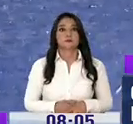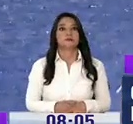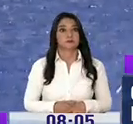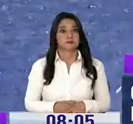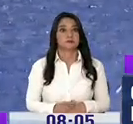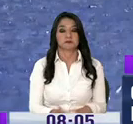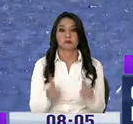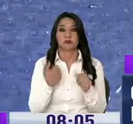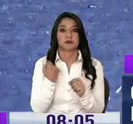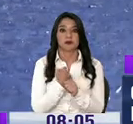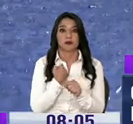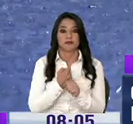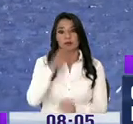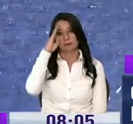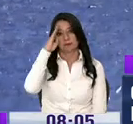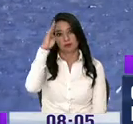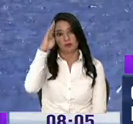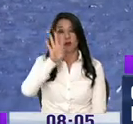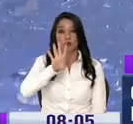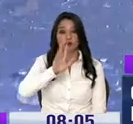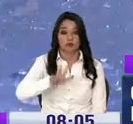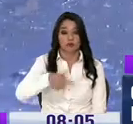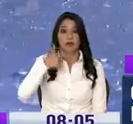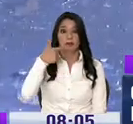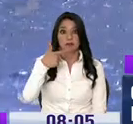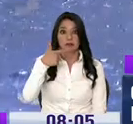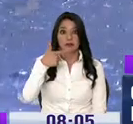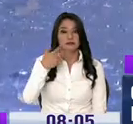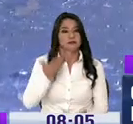que permitió sacar de las calles cuatro armas de fuego